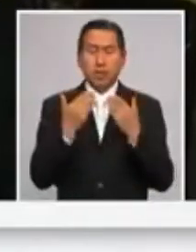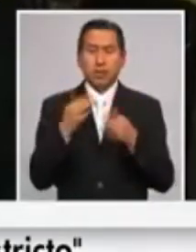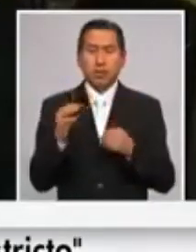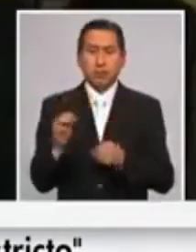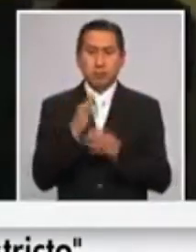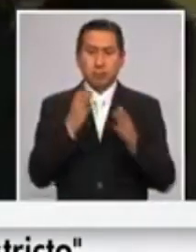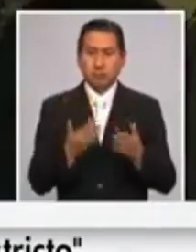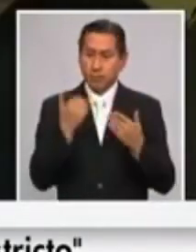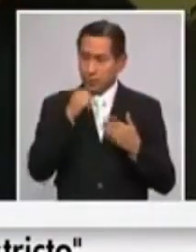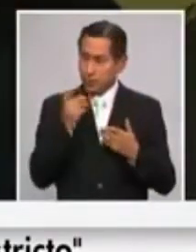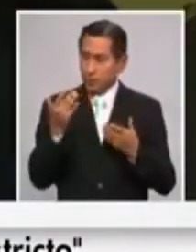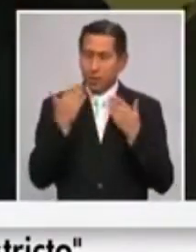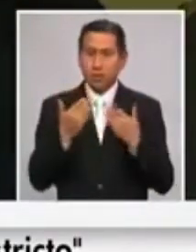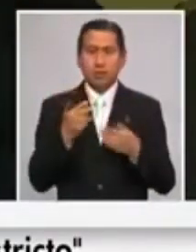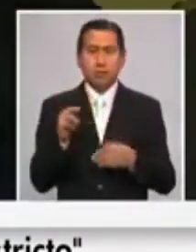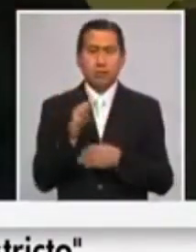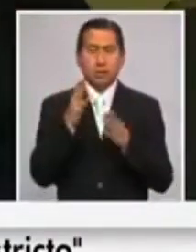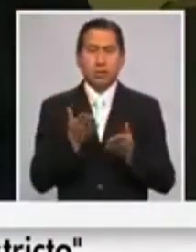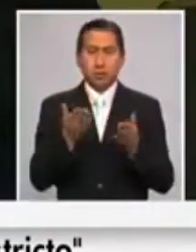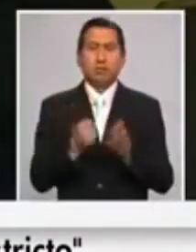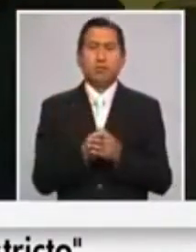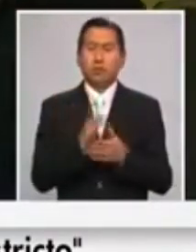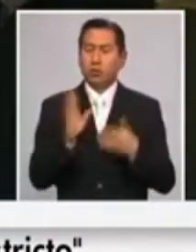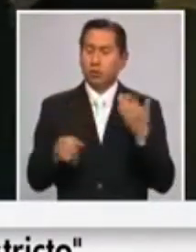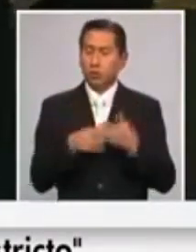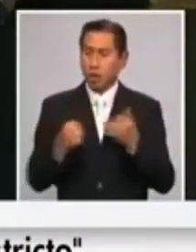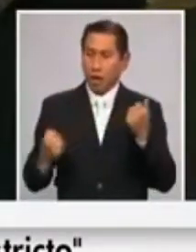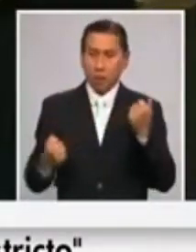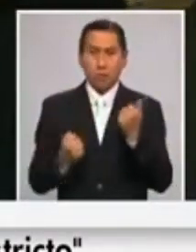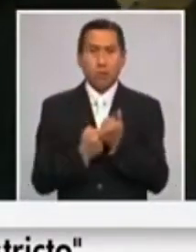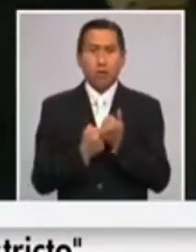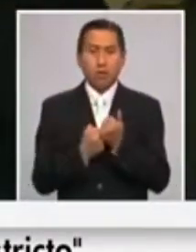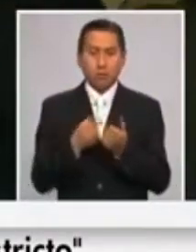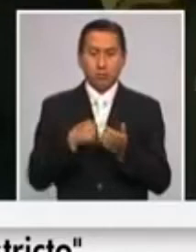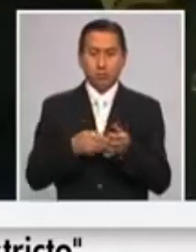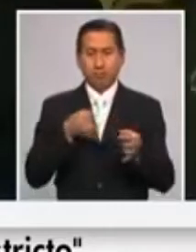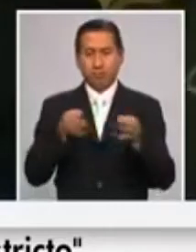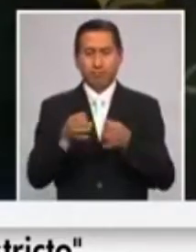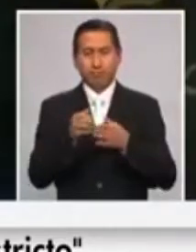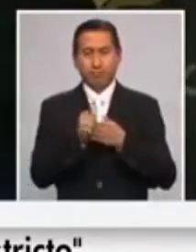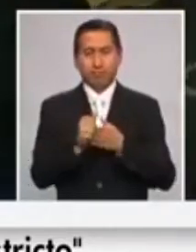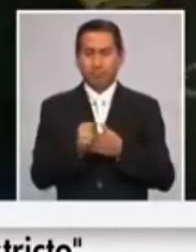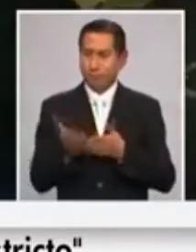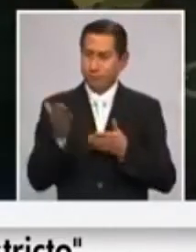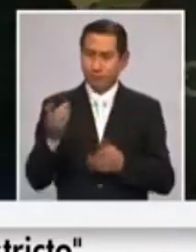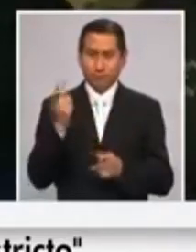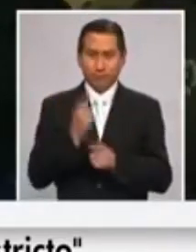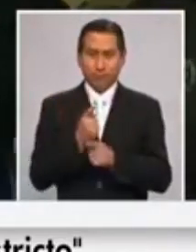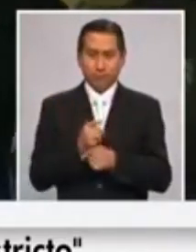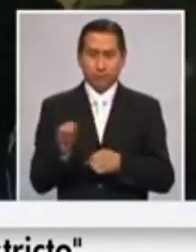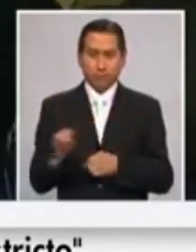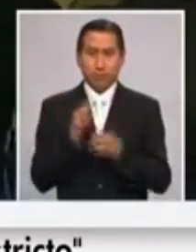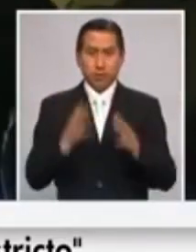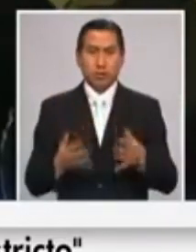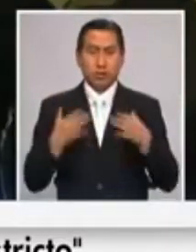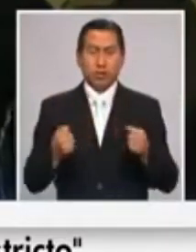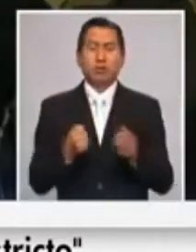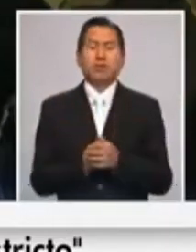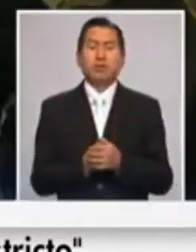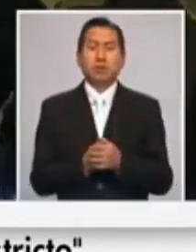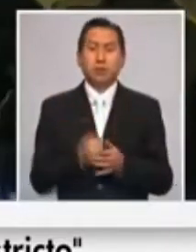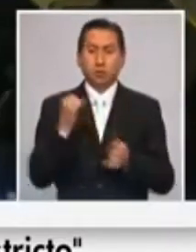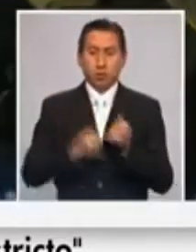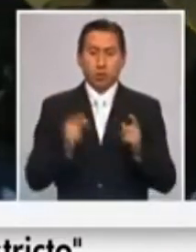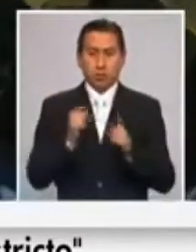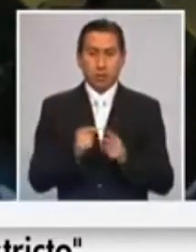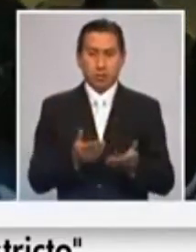ministra, gracias, señor ministro, por todo este apoyo y esta orientación que usted nos ha dado como ministro de Salud. De las últimas